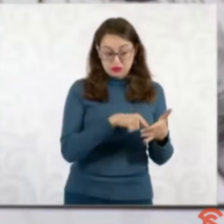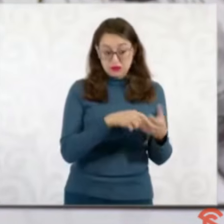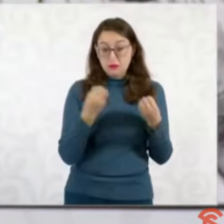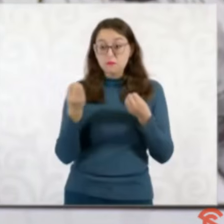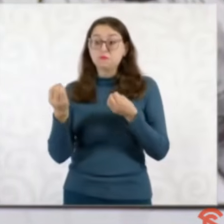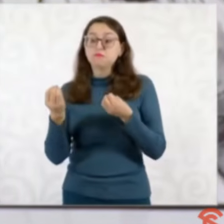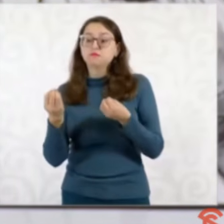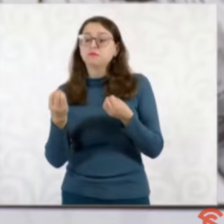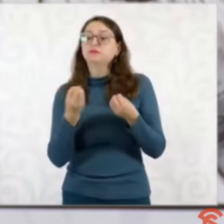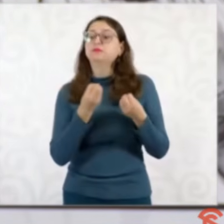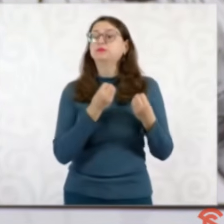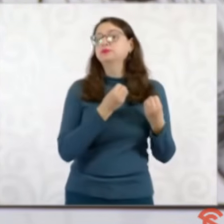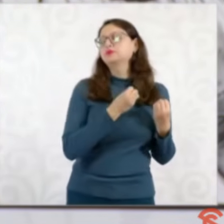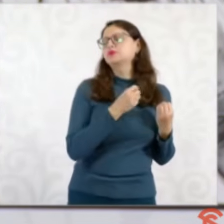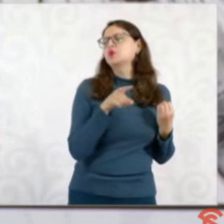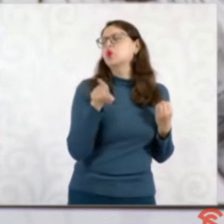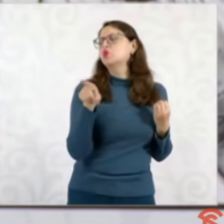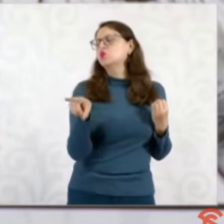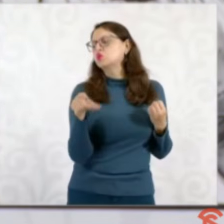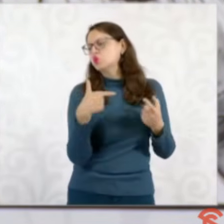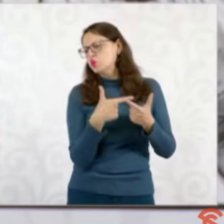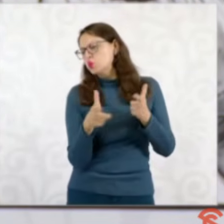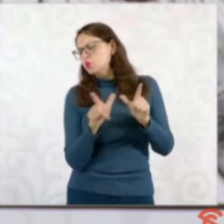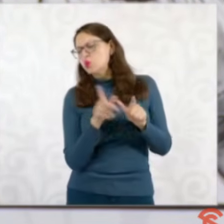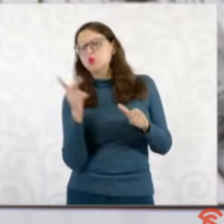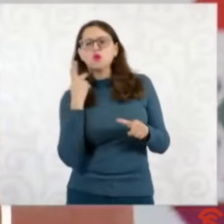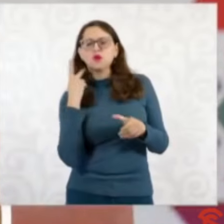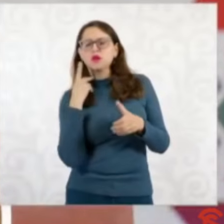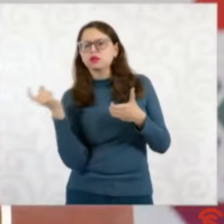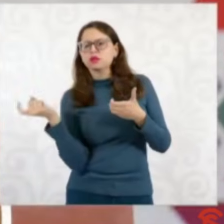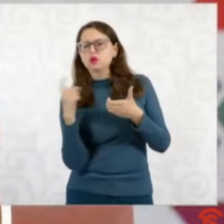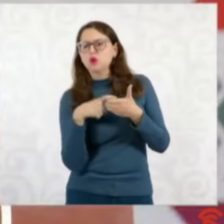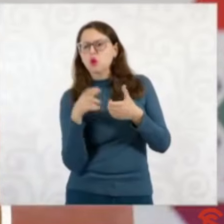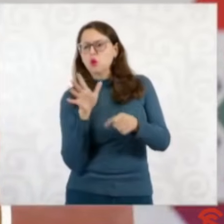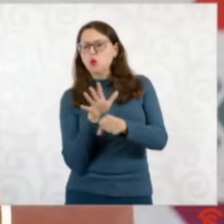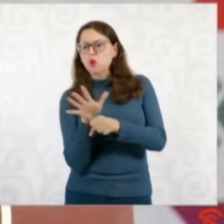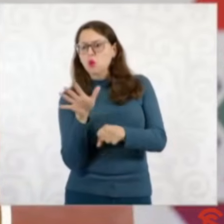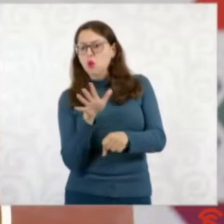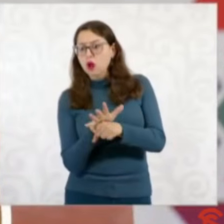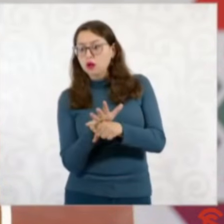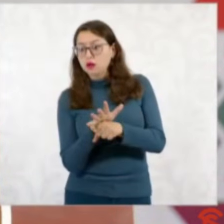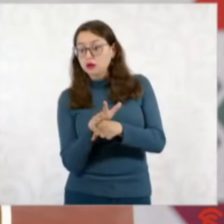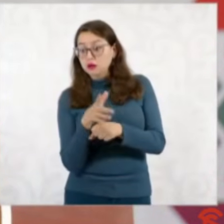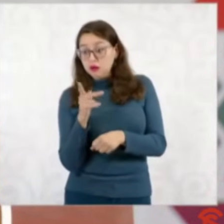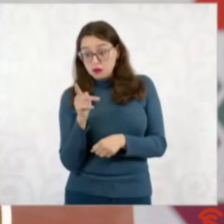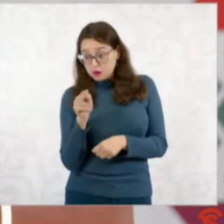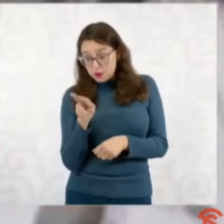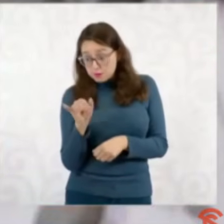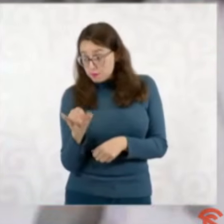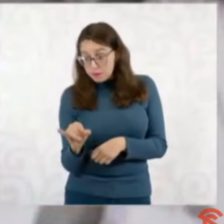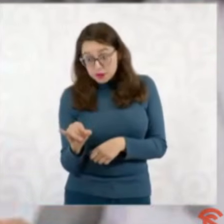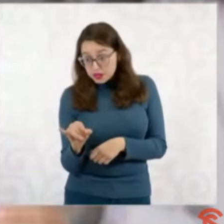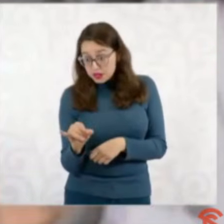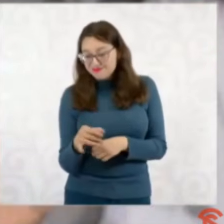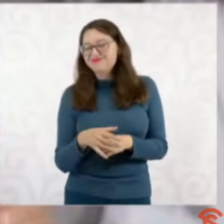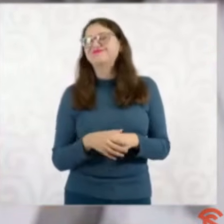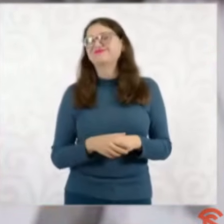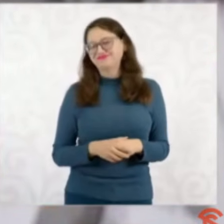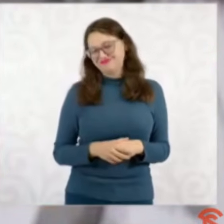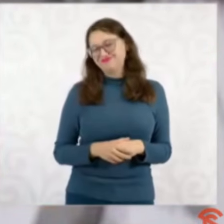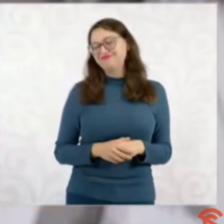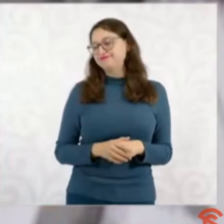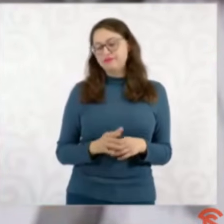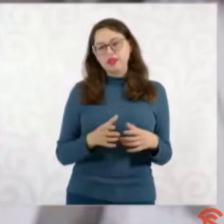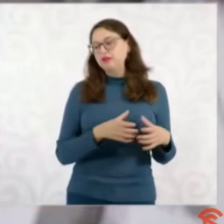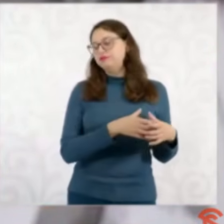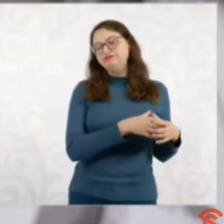¿a qué partido perteneces? Ah, pues a uno distinto del PRI. Ah, pues no te